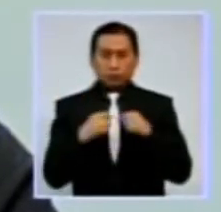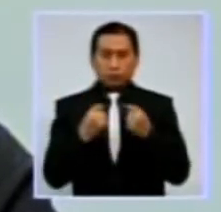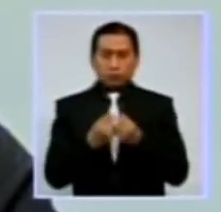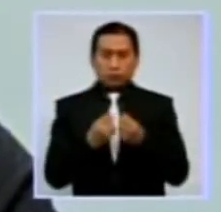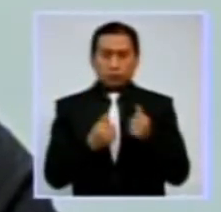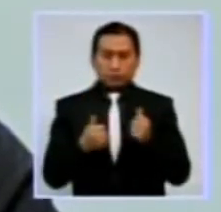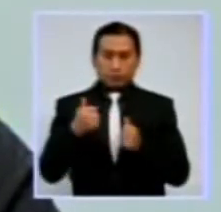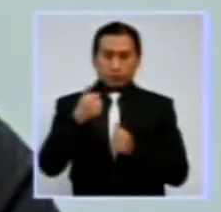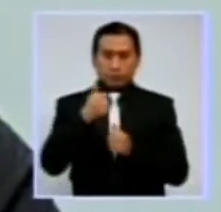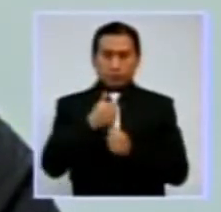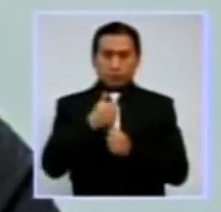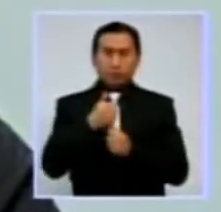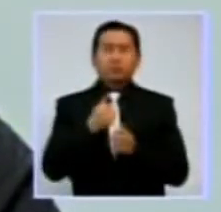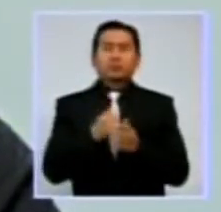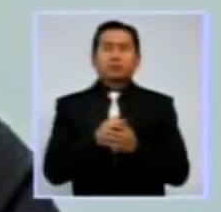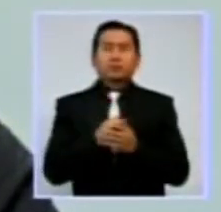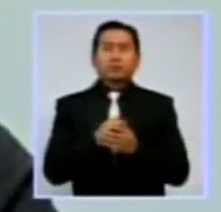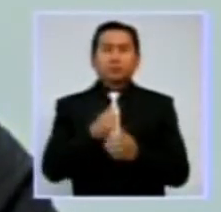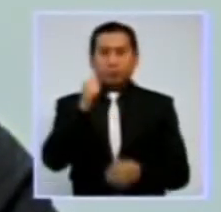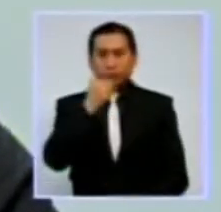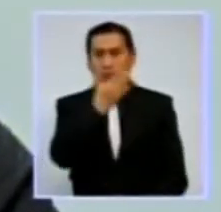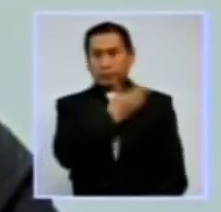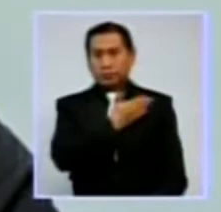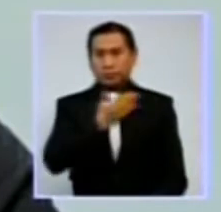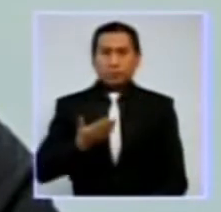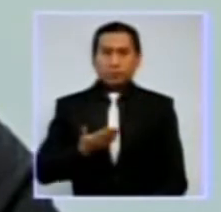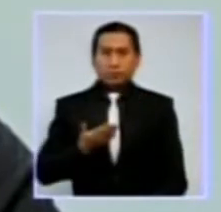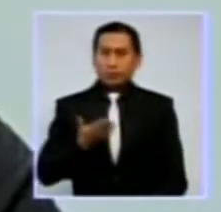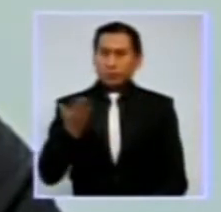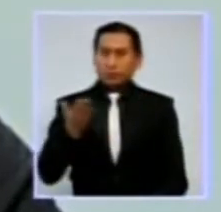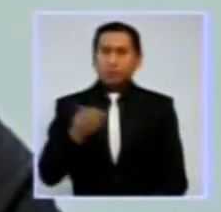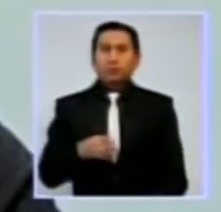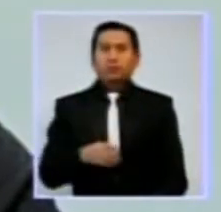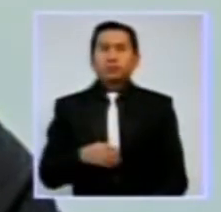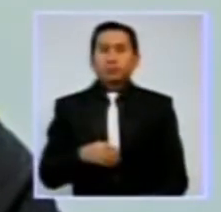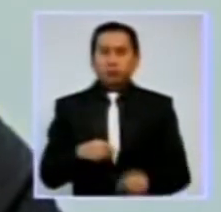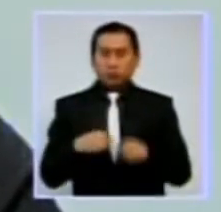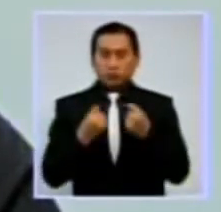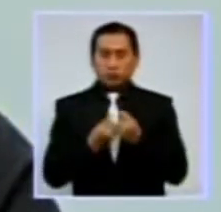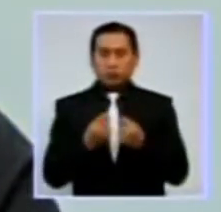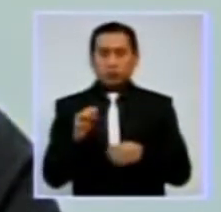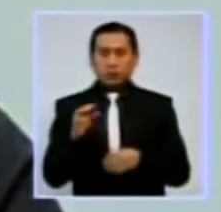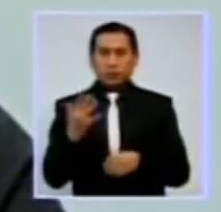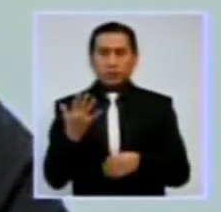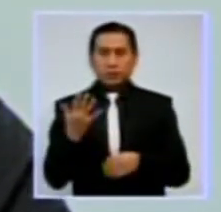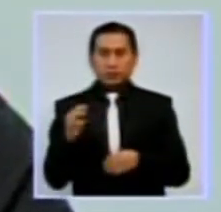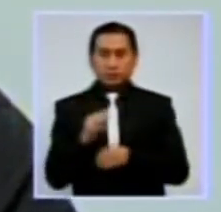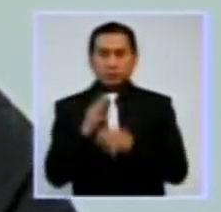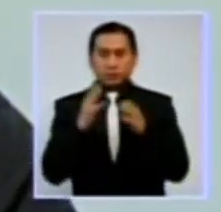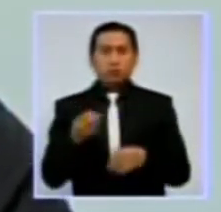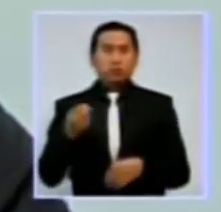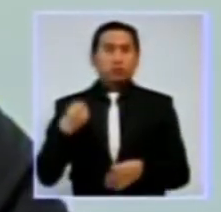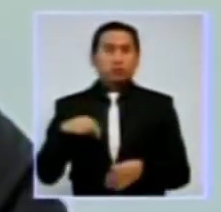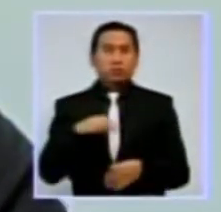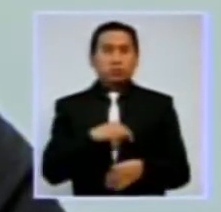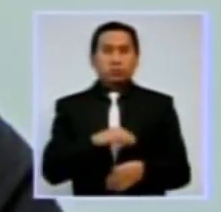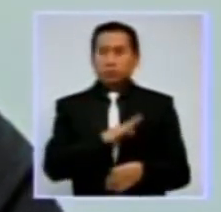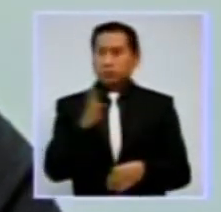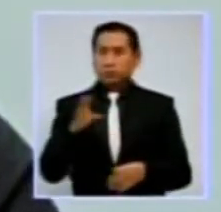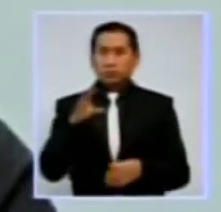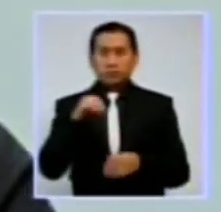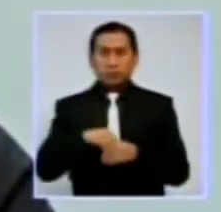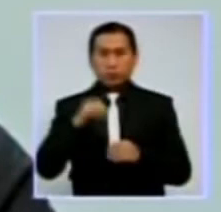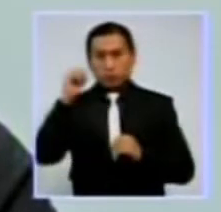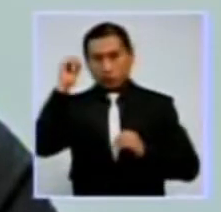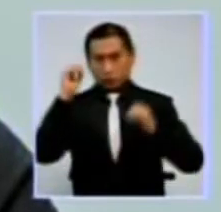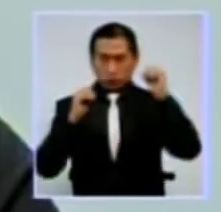encabezada por nuestra presidenta y una comisión de cinco ministros nos hemos perderse en la ciudad